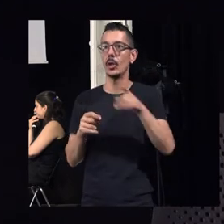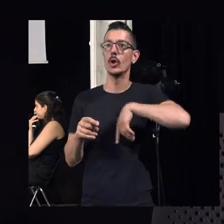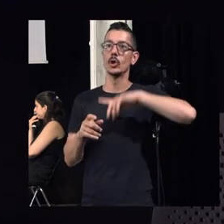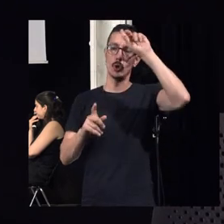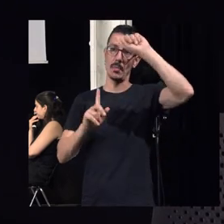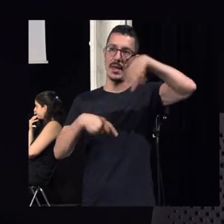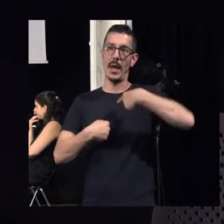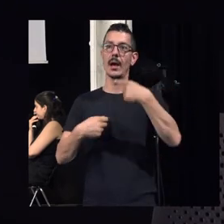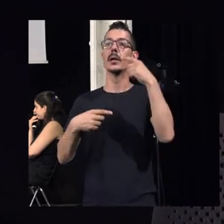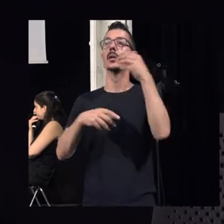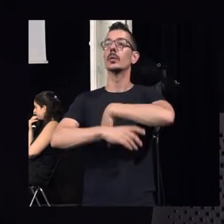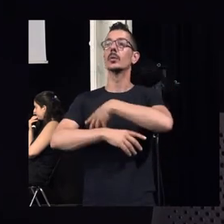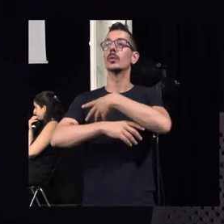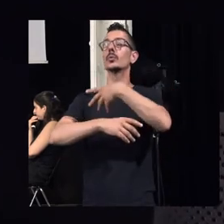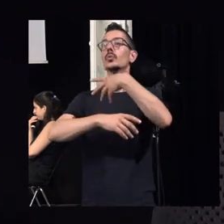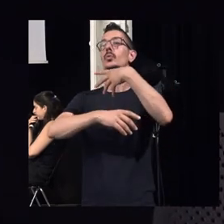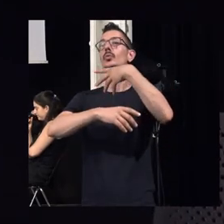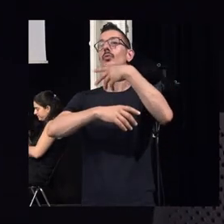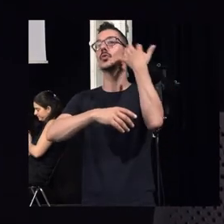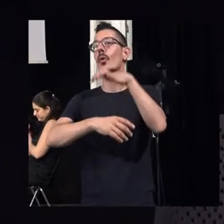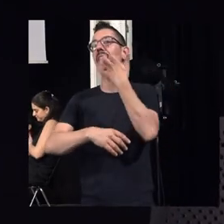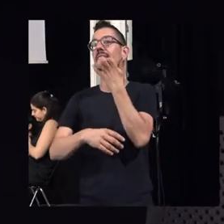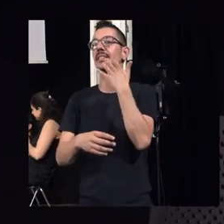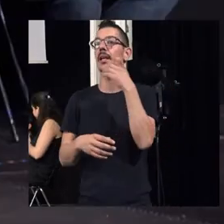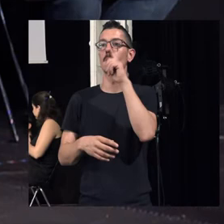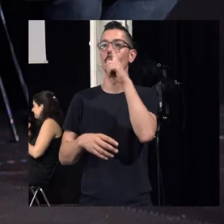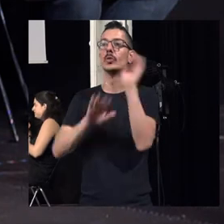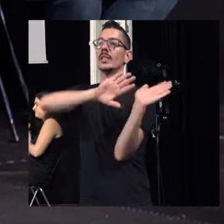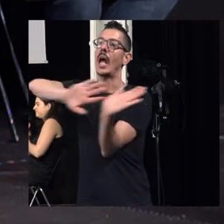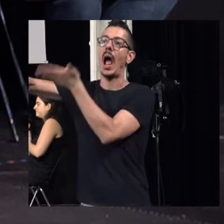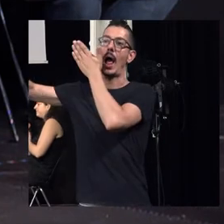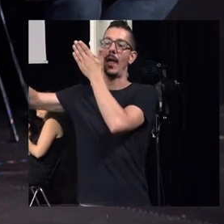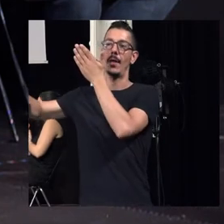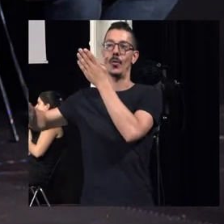las compañeras trabajadoras sexuales. Muchas gracias.